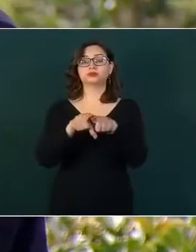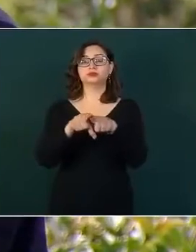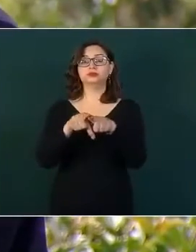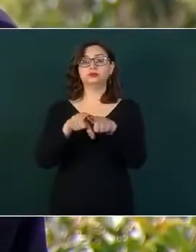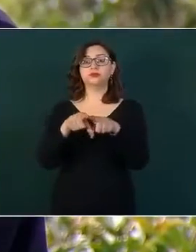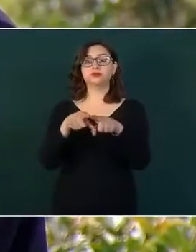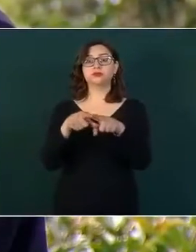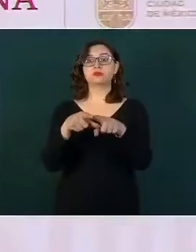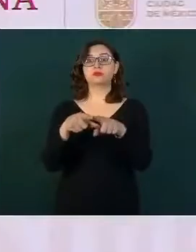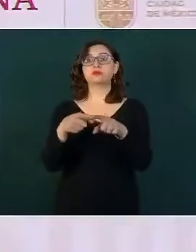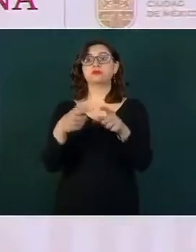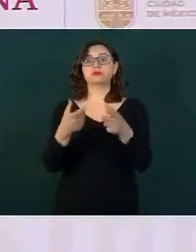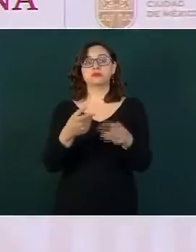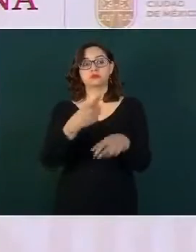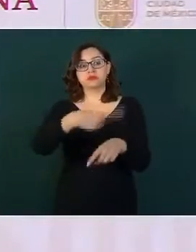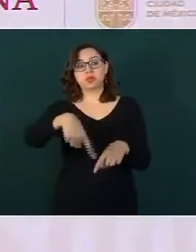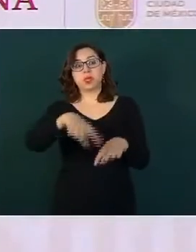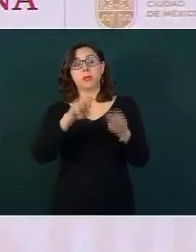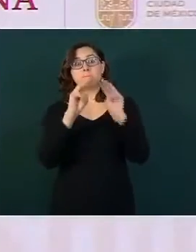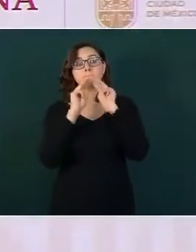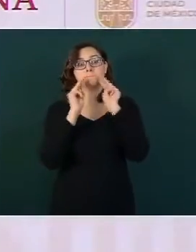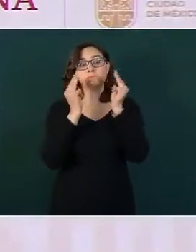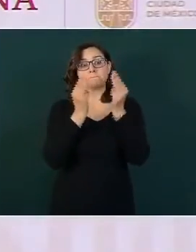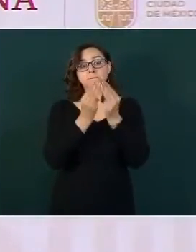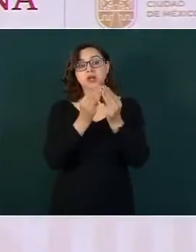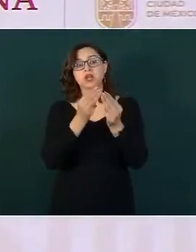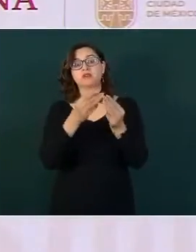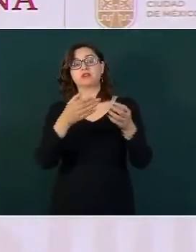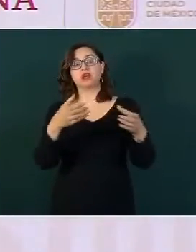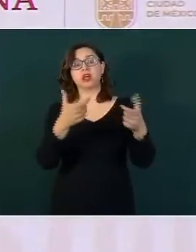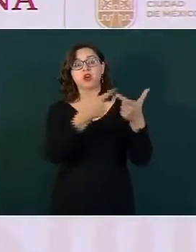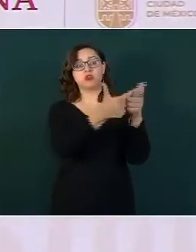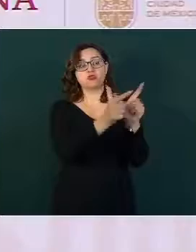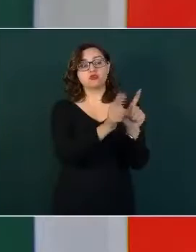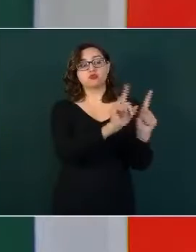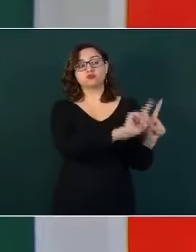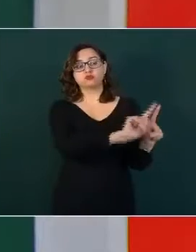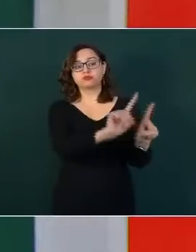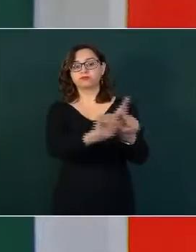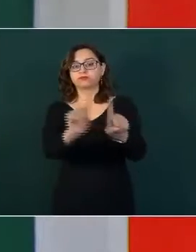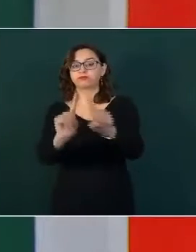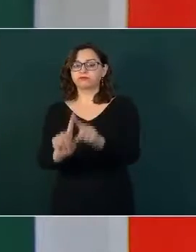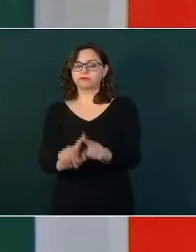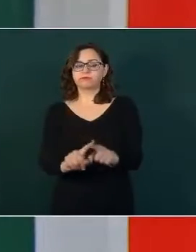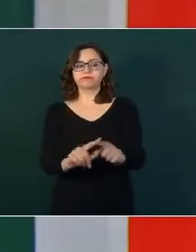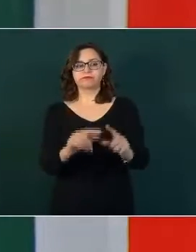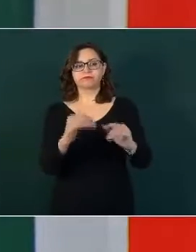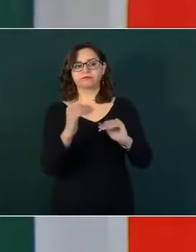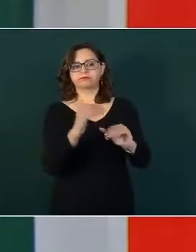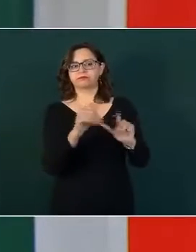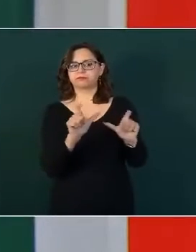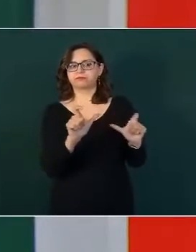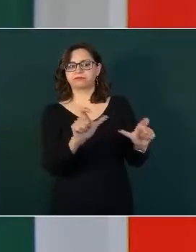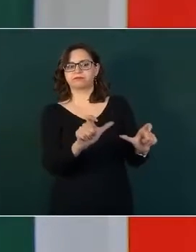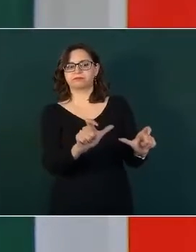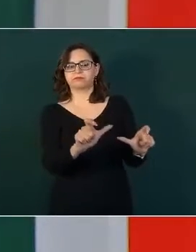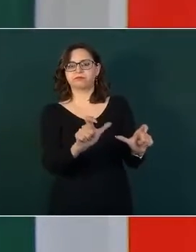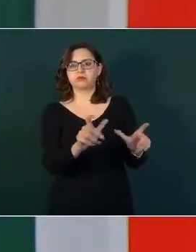contenemos a la delincuencia organizada e impulsamos